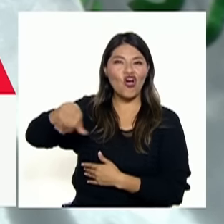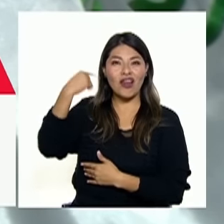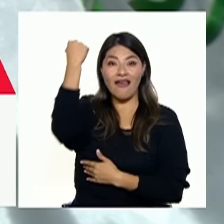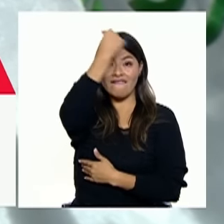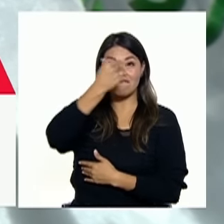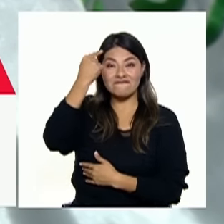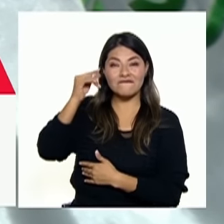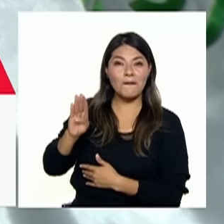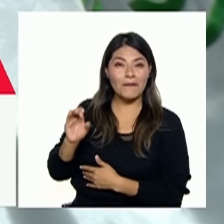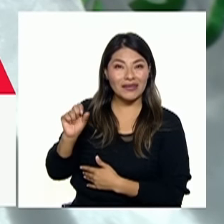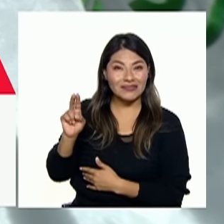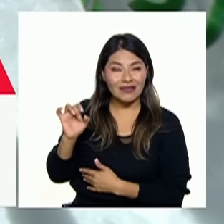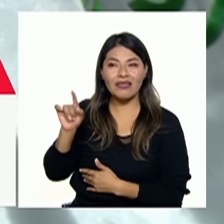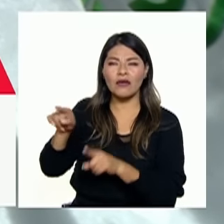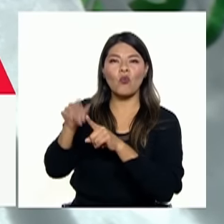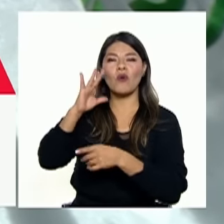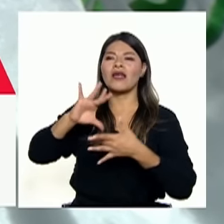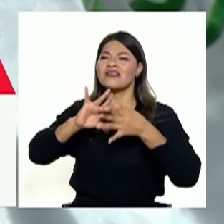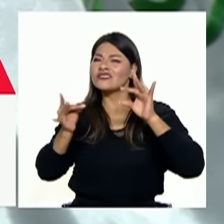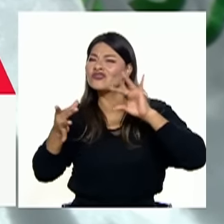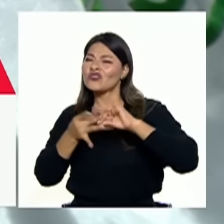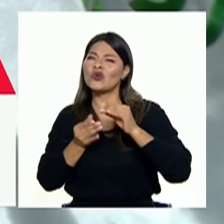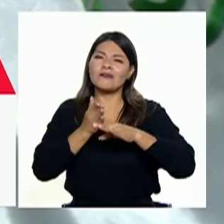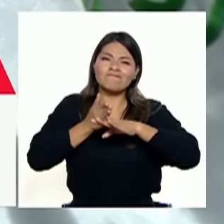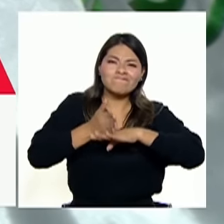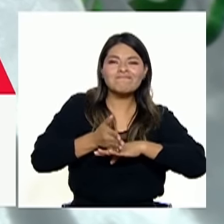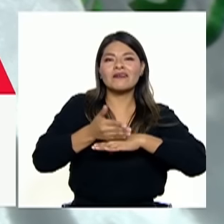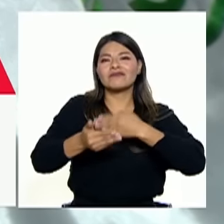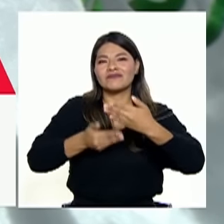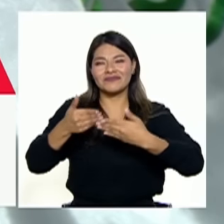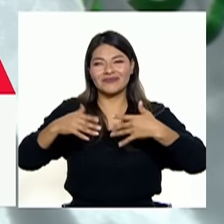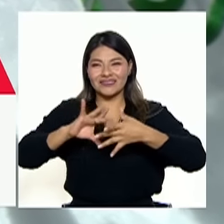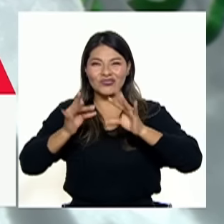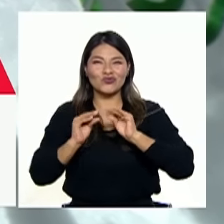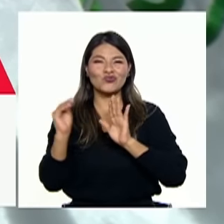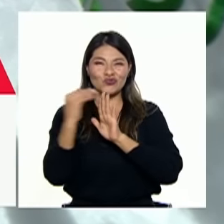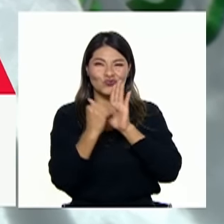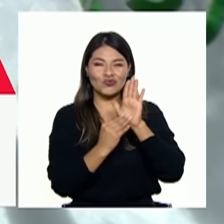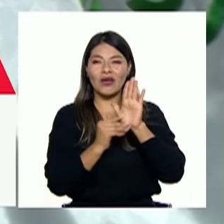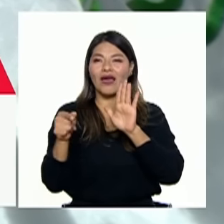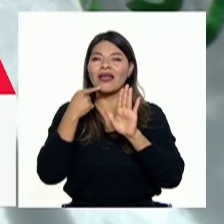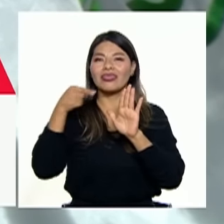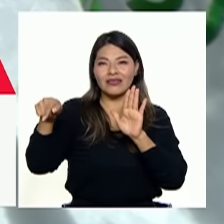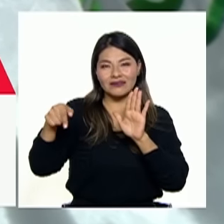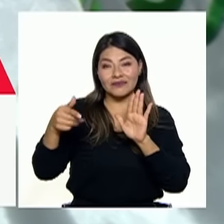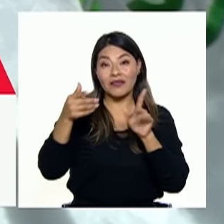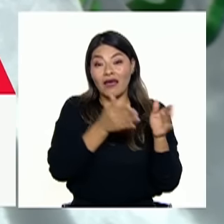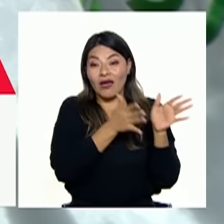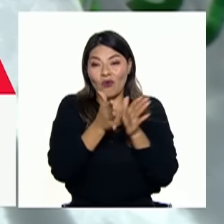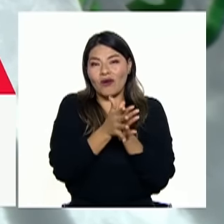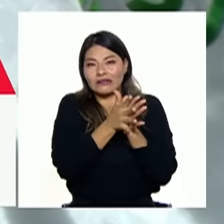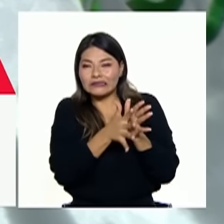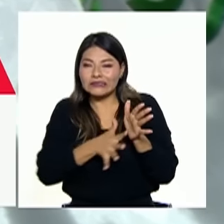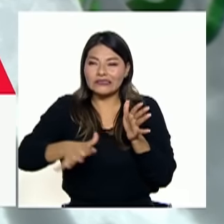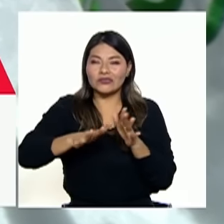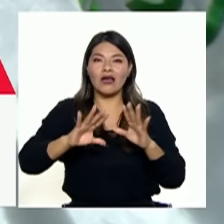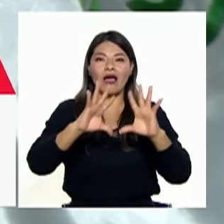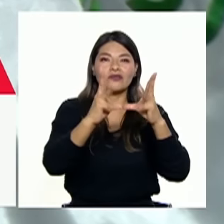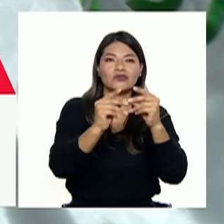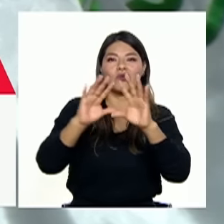Aristocrática. En medio de este difícil contexto político y económico, la Sociedad Nacional de Industrias